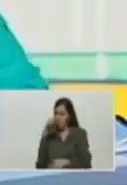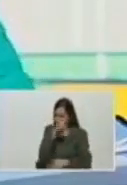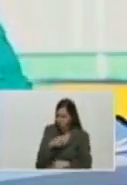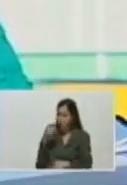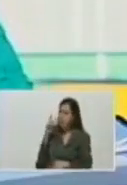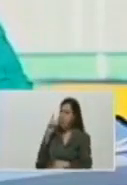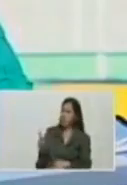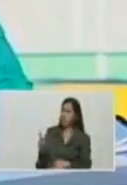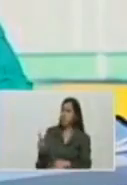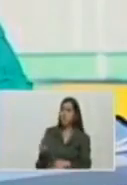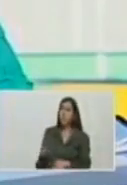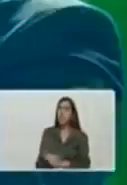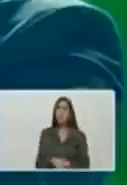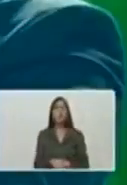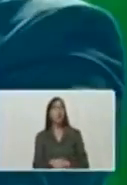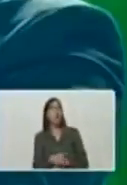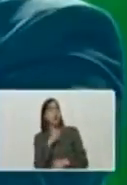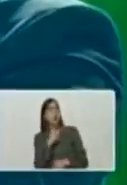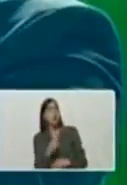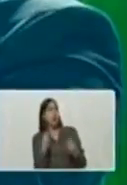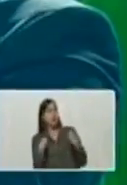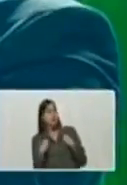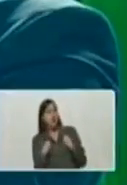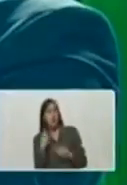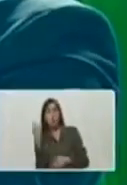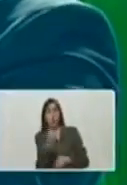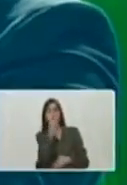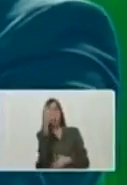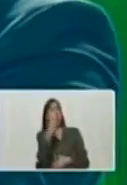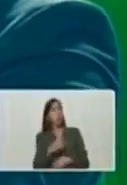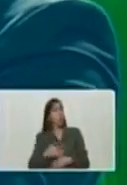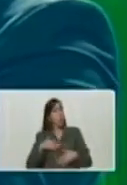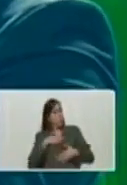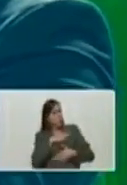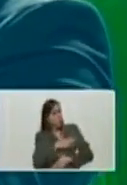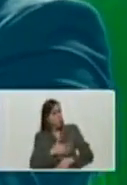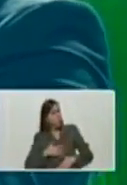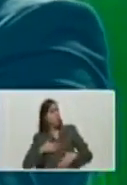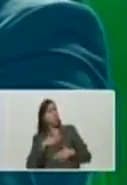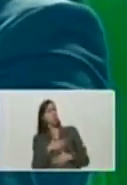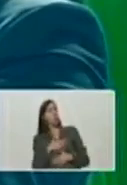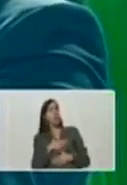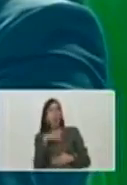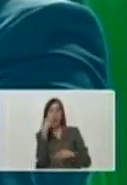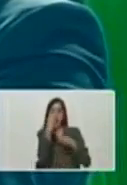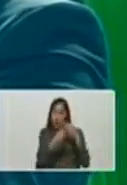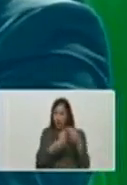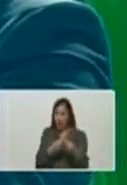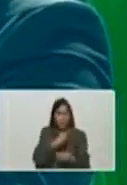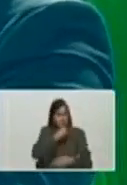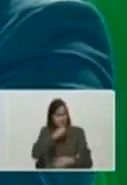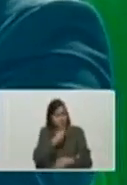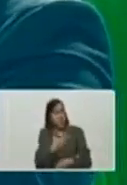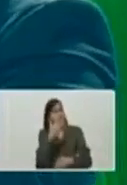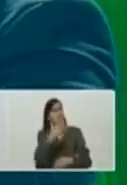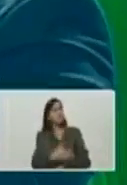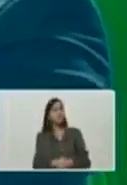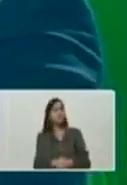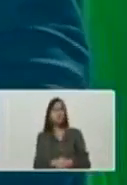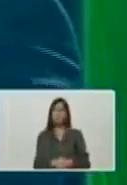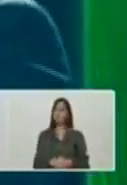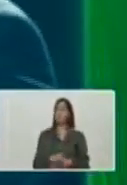veo. La vida es una sola y hay que disfrutarla y hay que pasarla bien. Ese es